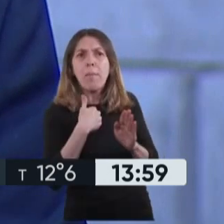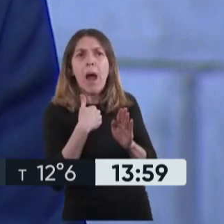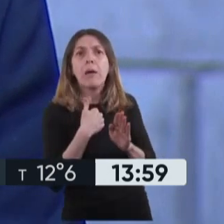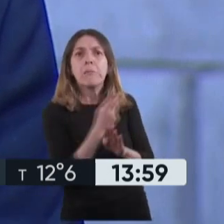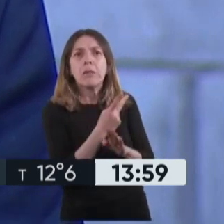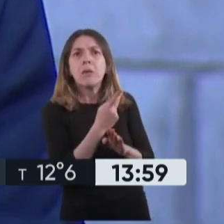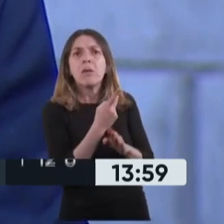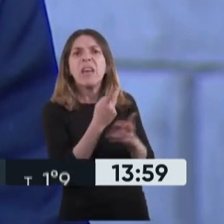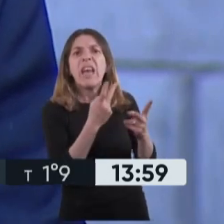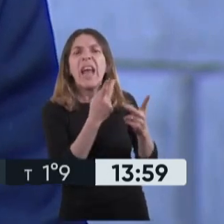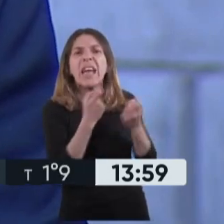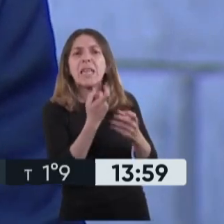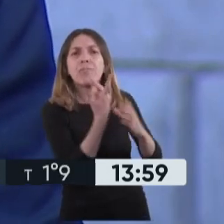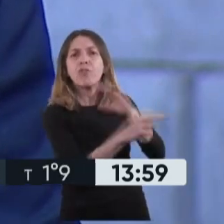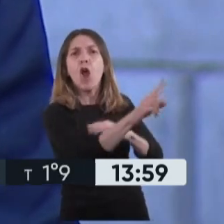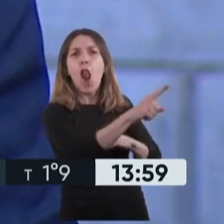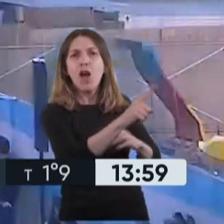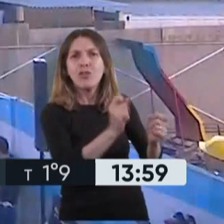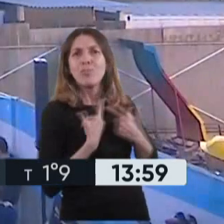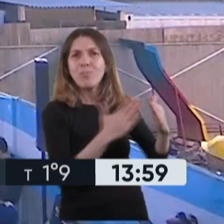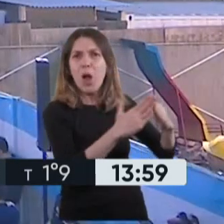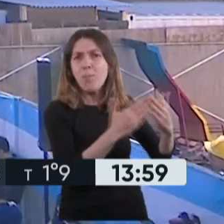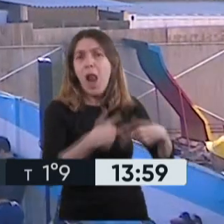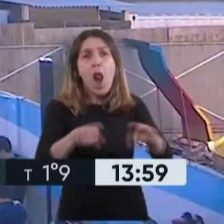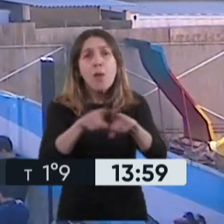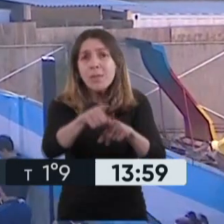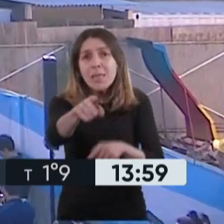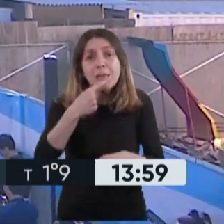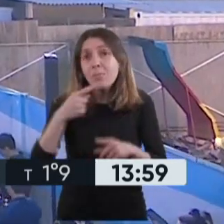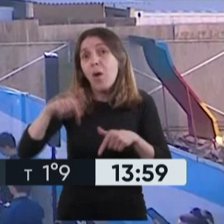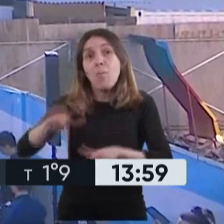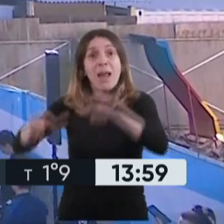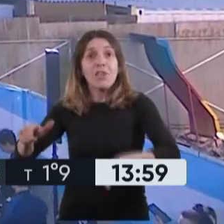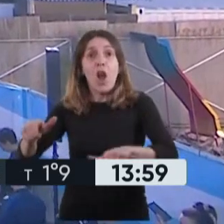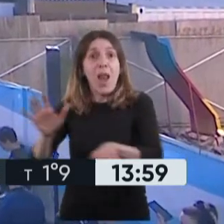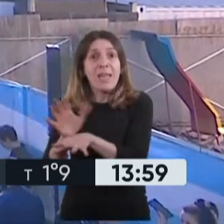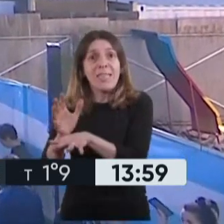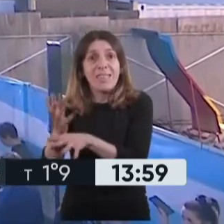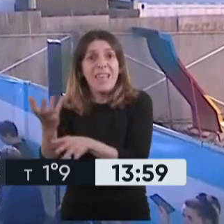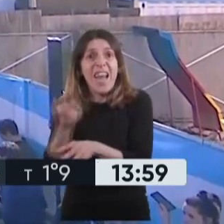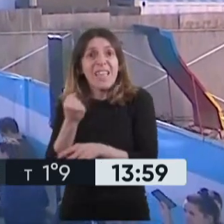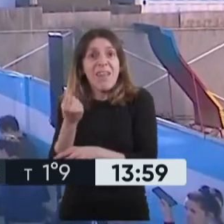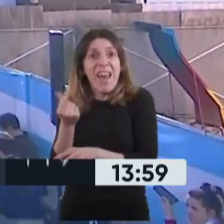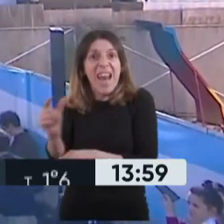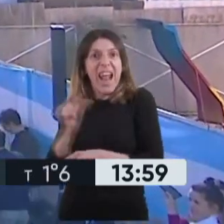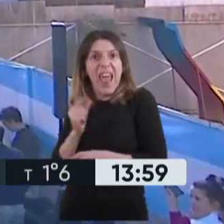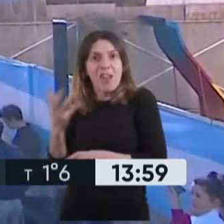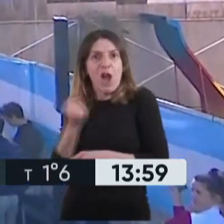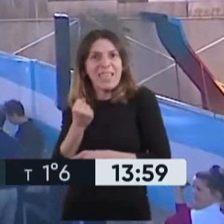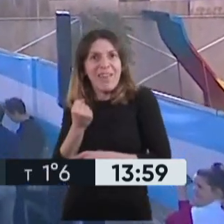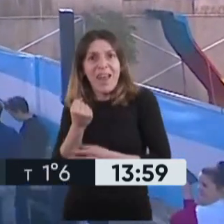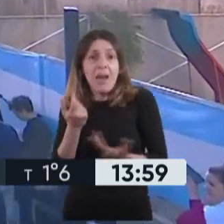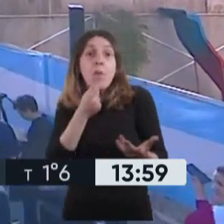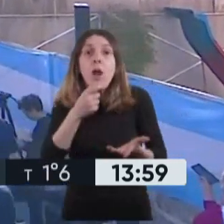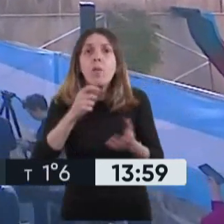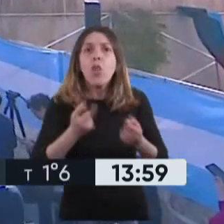necesitan como también lo necesitan quiénes están recibiendo hoy el crédito lo necesitan para los que tienen un terreno